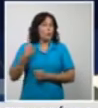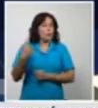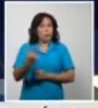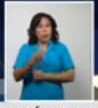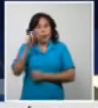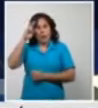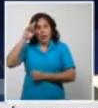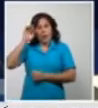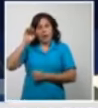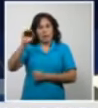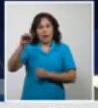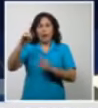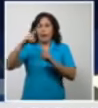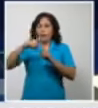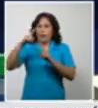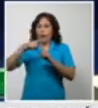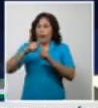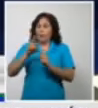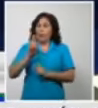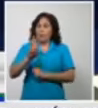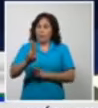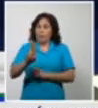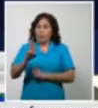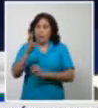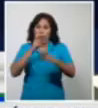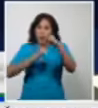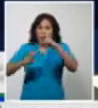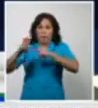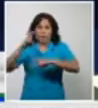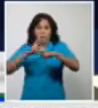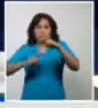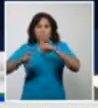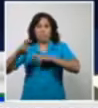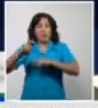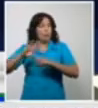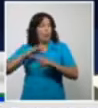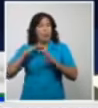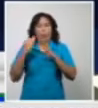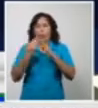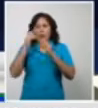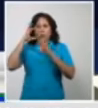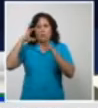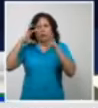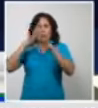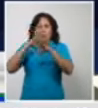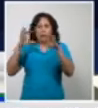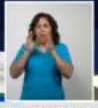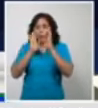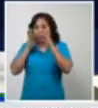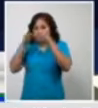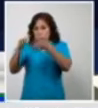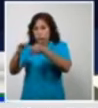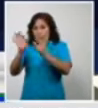salas de terapia intensiva con toda la ciencia en el mundo